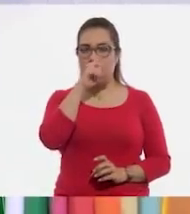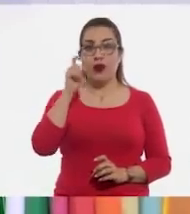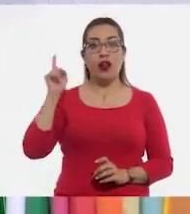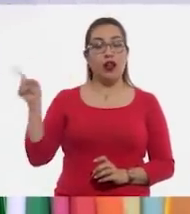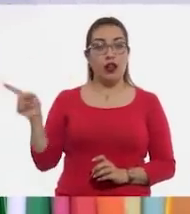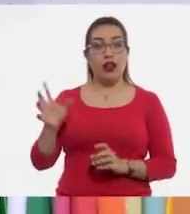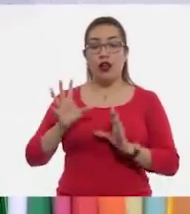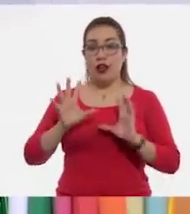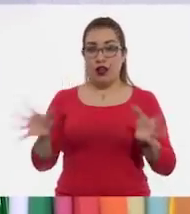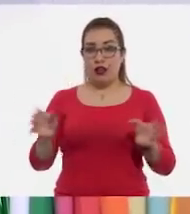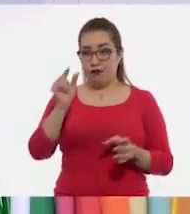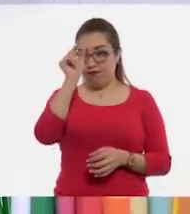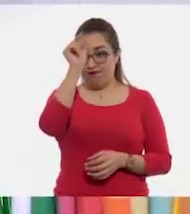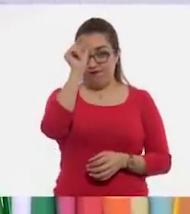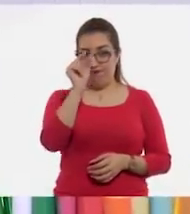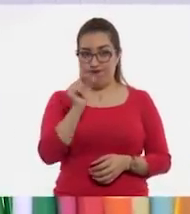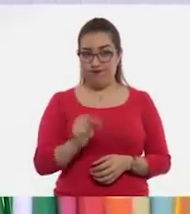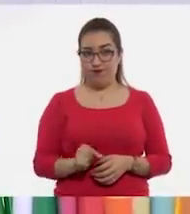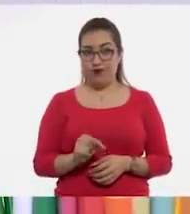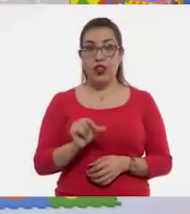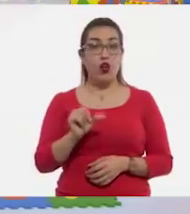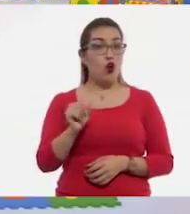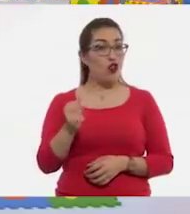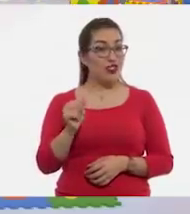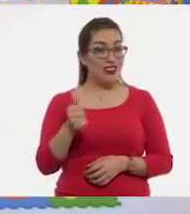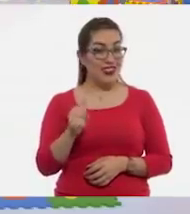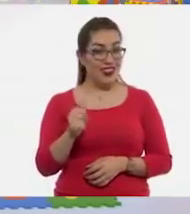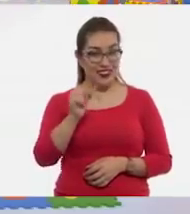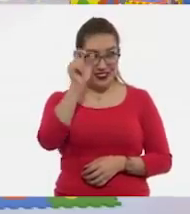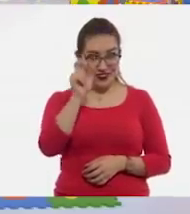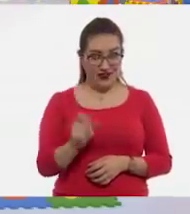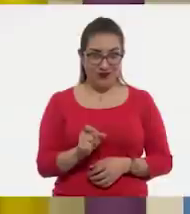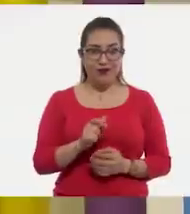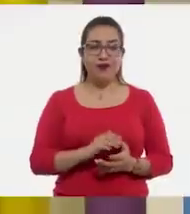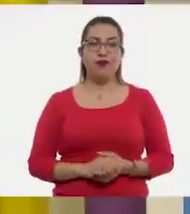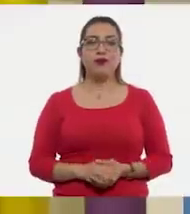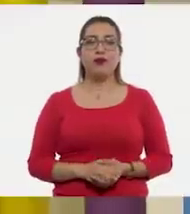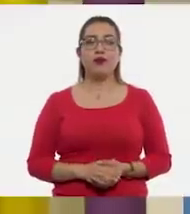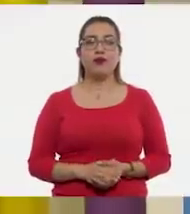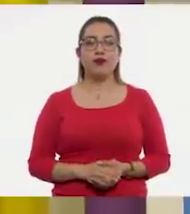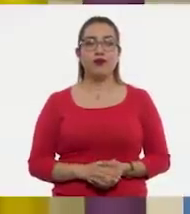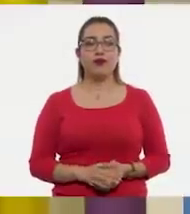colocamos esta que sería la onceava decena. Muy bien.